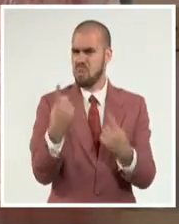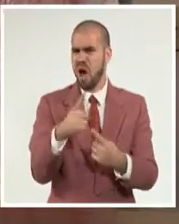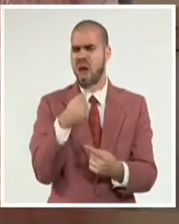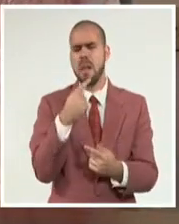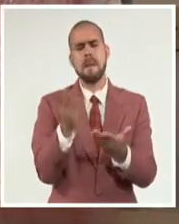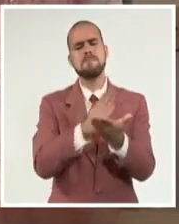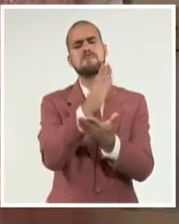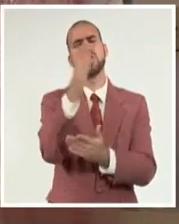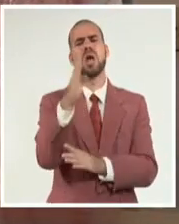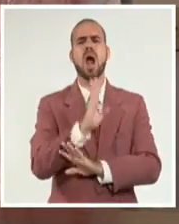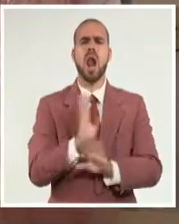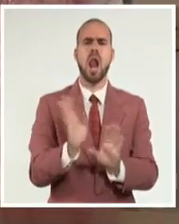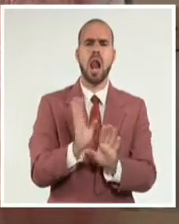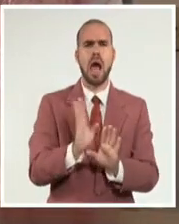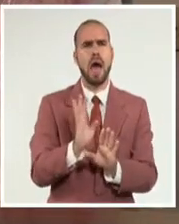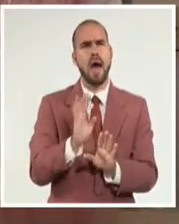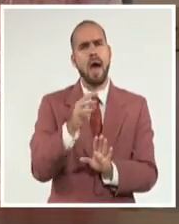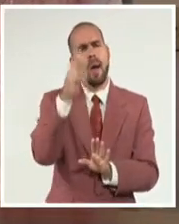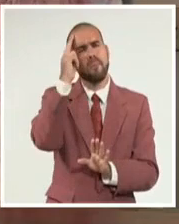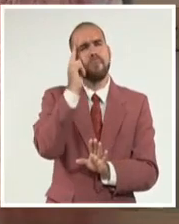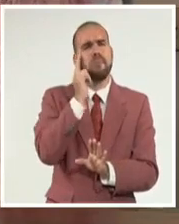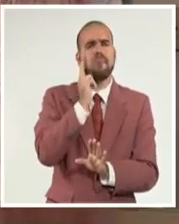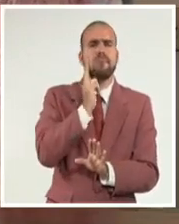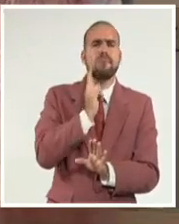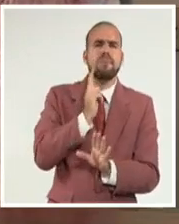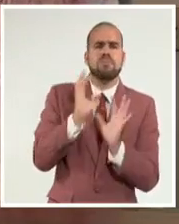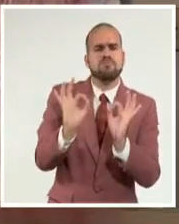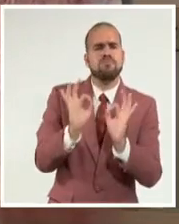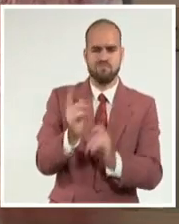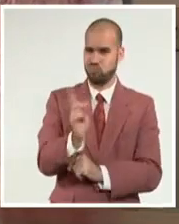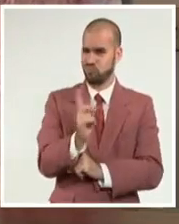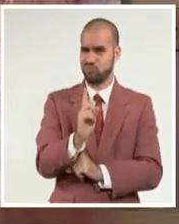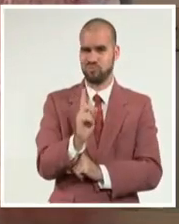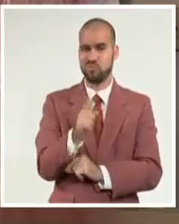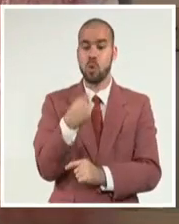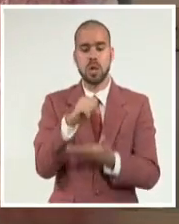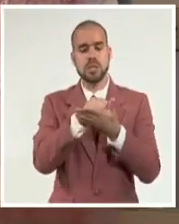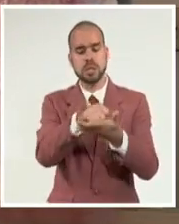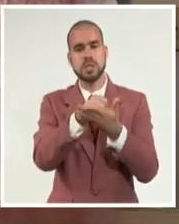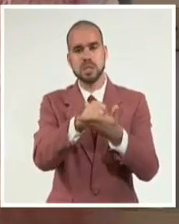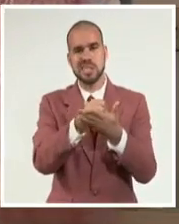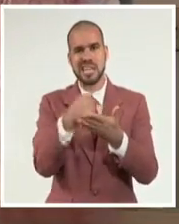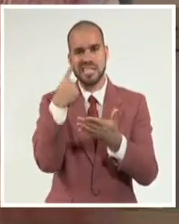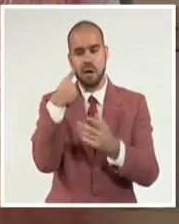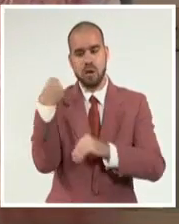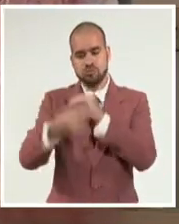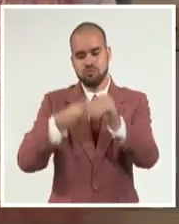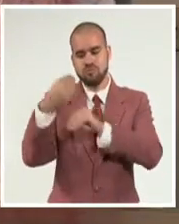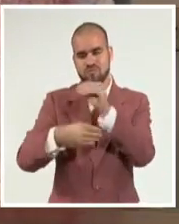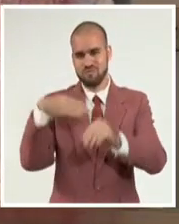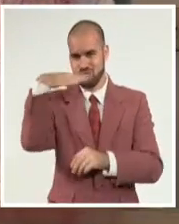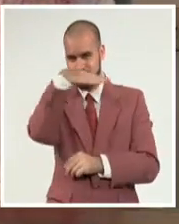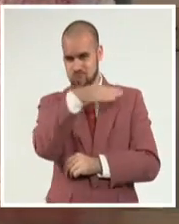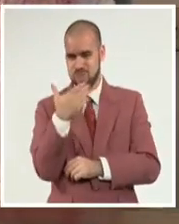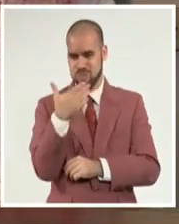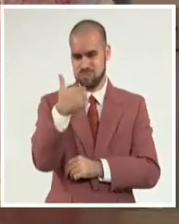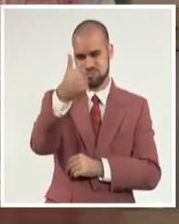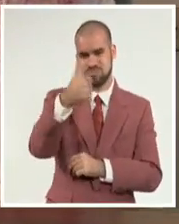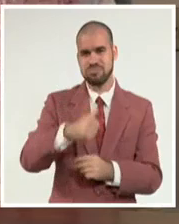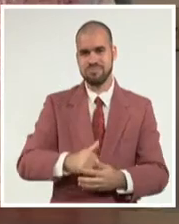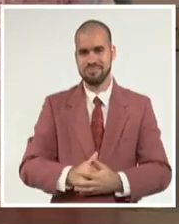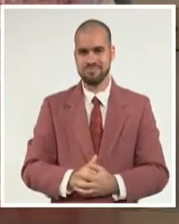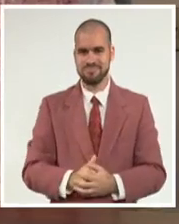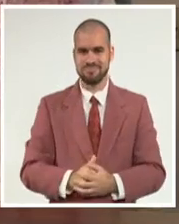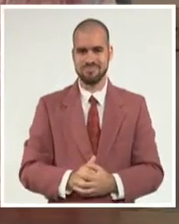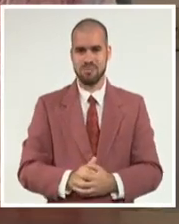en el sentido, digamos, más tradicional, más clásico, sino de que los servicios son cada vez más proactivos, están cada vez más en línea